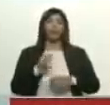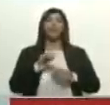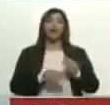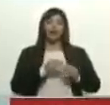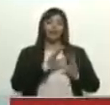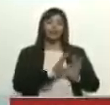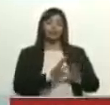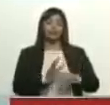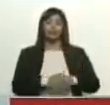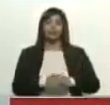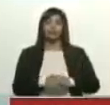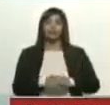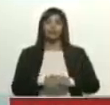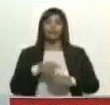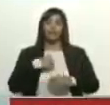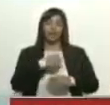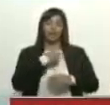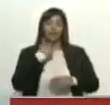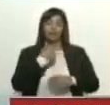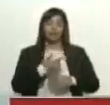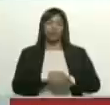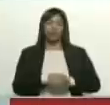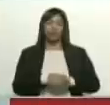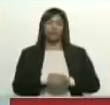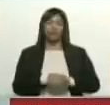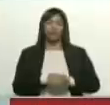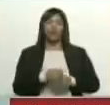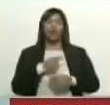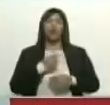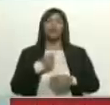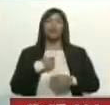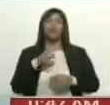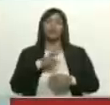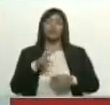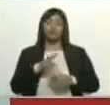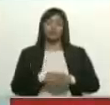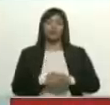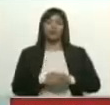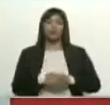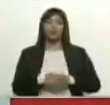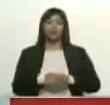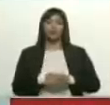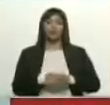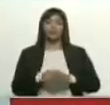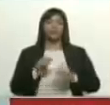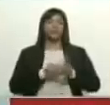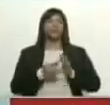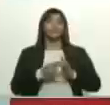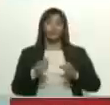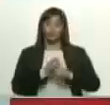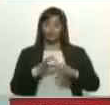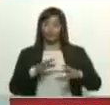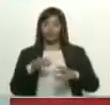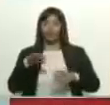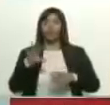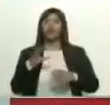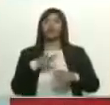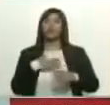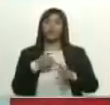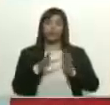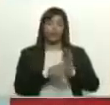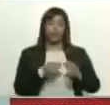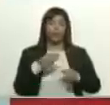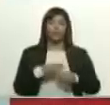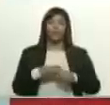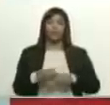algo así, él lo dijo. Lo que hemos buscado en Venezuela es colapsar al país para robarnos su